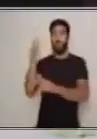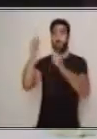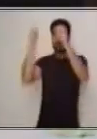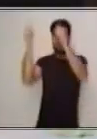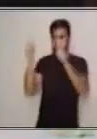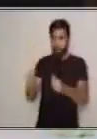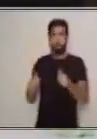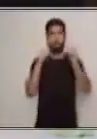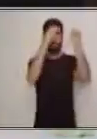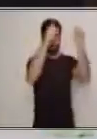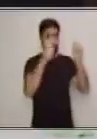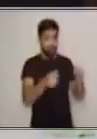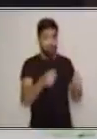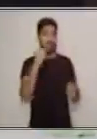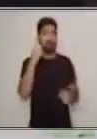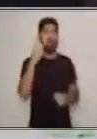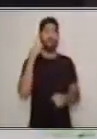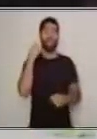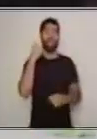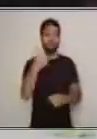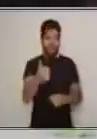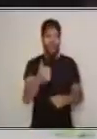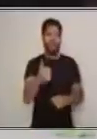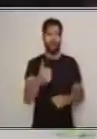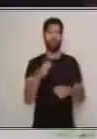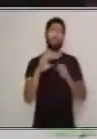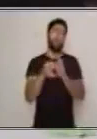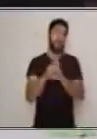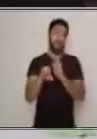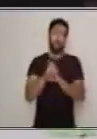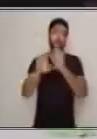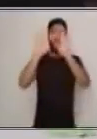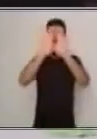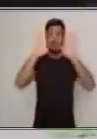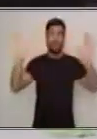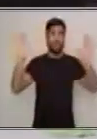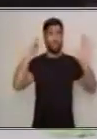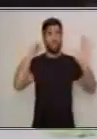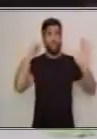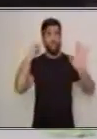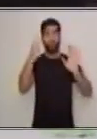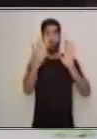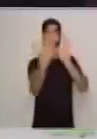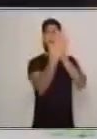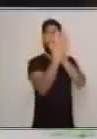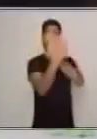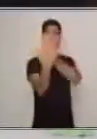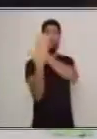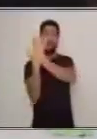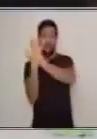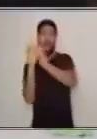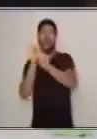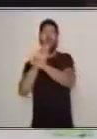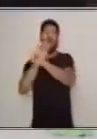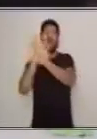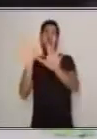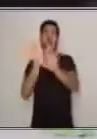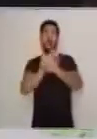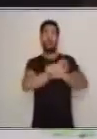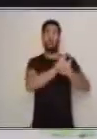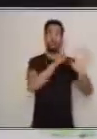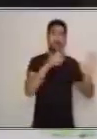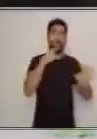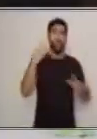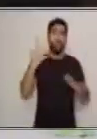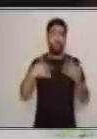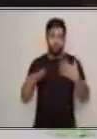si tienes un fondo negro, tus colores van a ser claros. Si tienes una pizarra blanca, tus colores tal vez en algún momento pueden ser un poquito